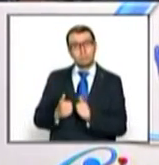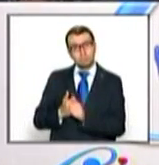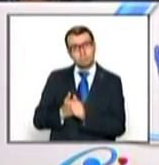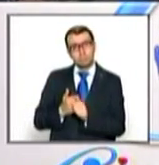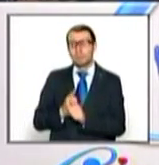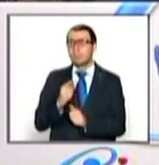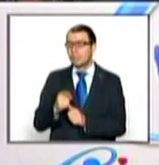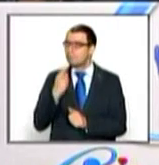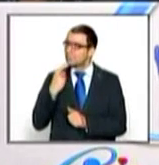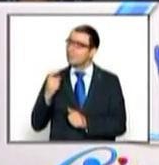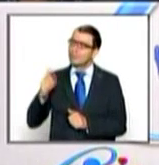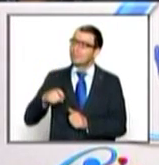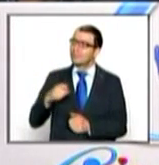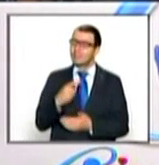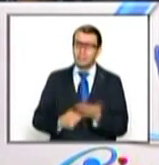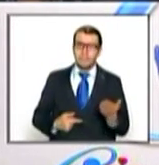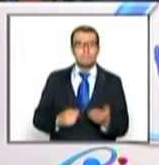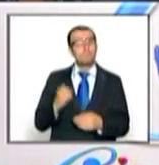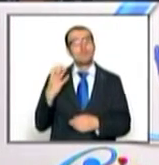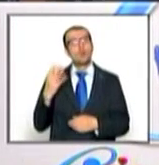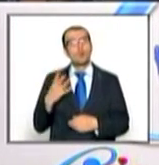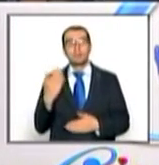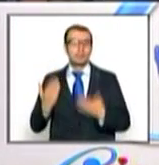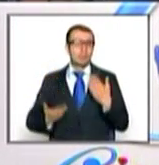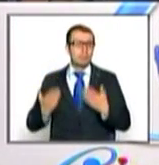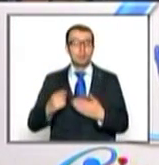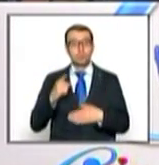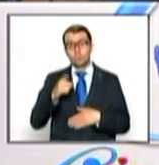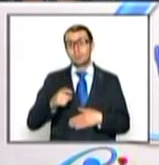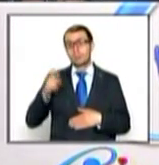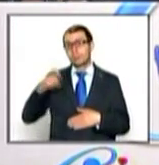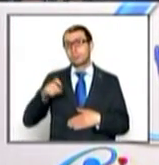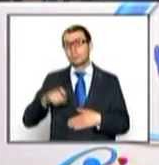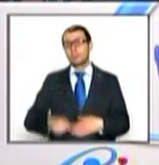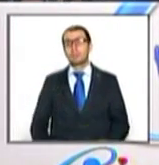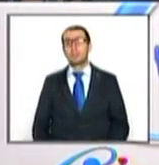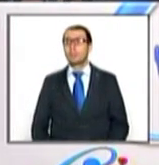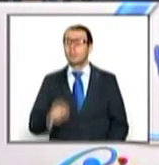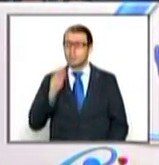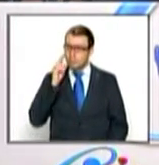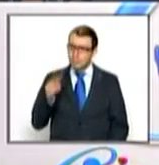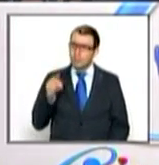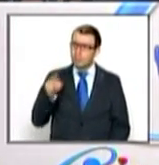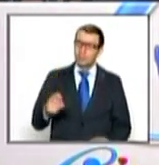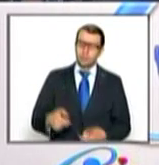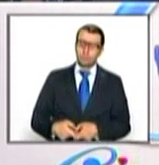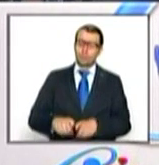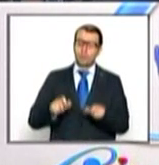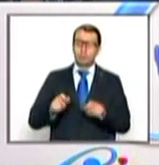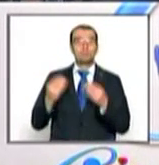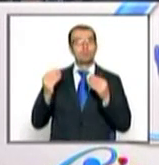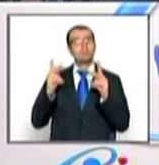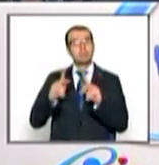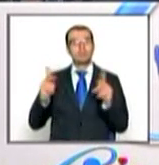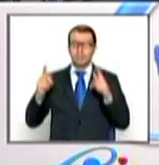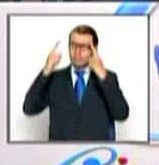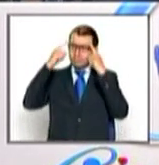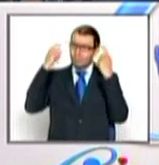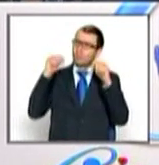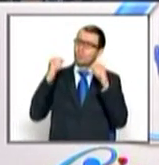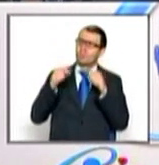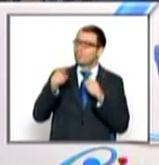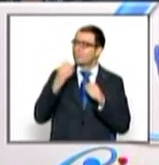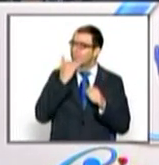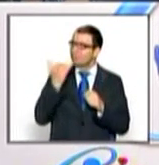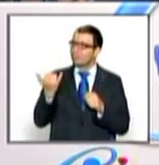qué es lo que le está formulando y en qué concentración, de acuerdo a lo que usted necesita. Ahí vemos el huevo, que es mucha inquietud de los pacientes. Sí, el huevo